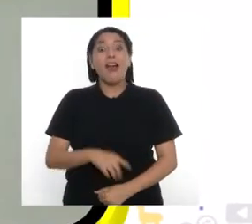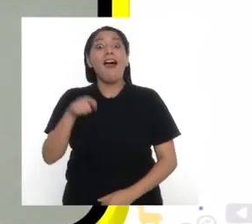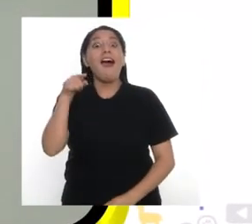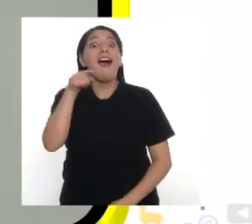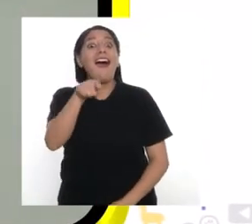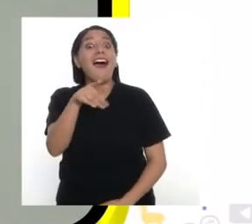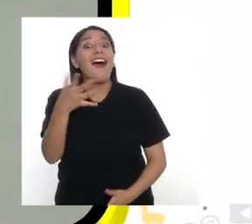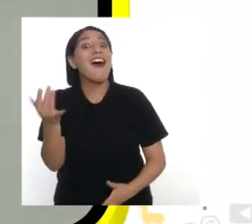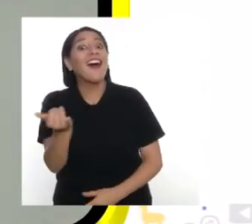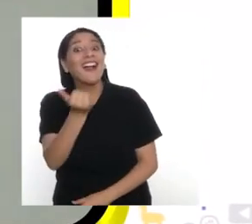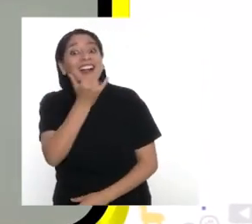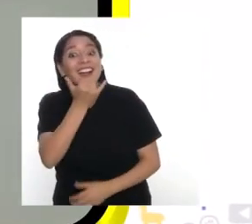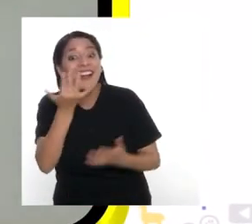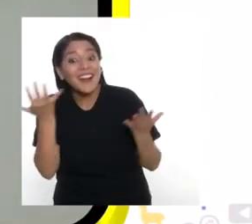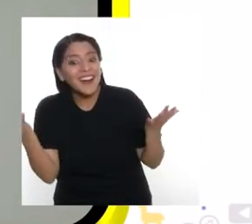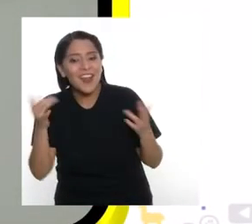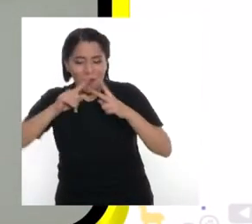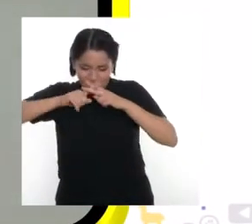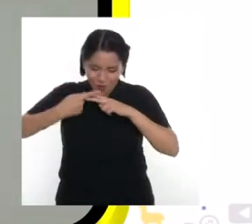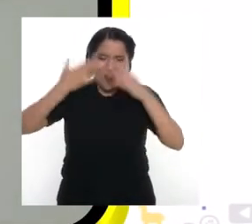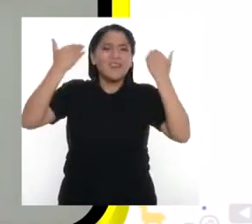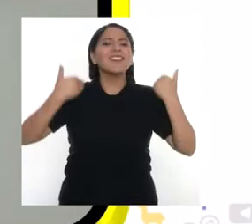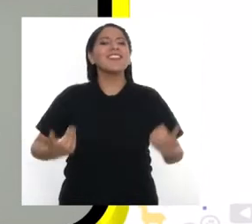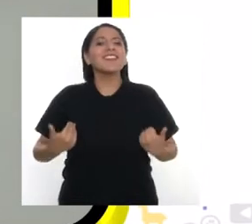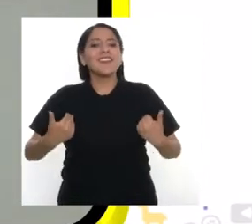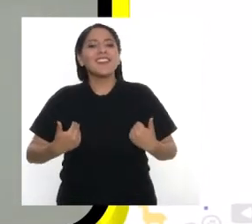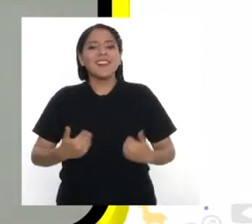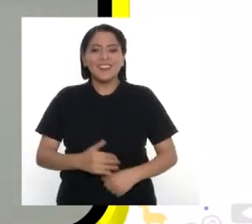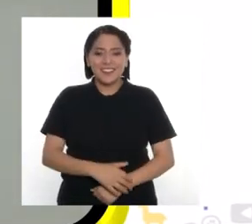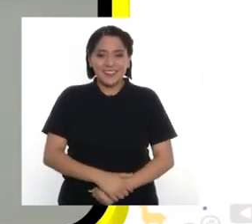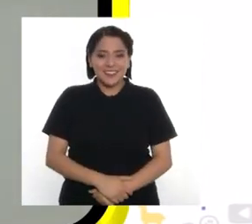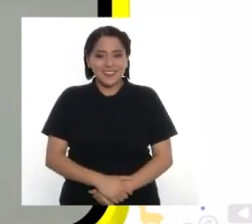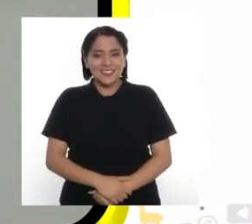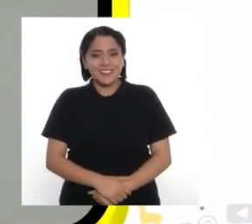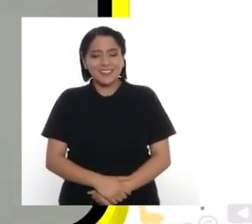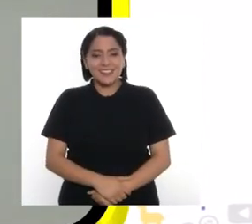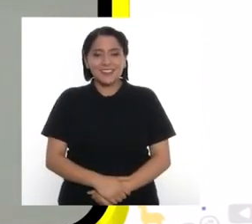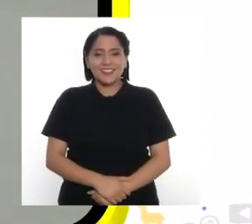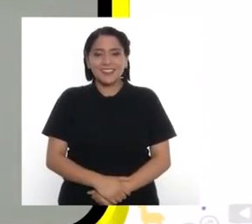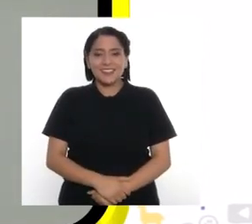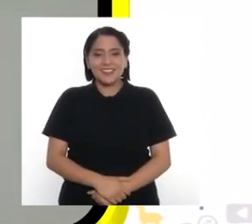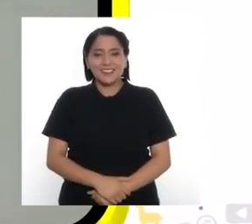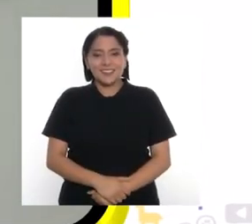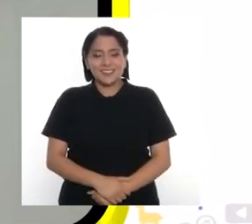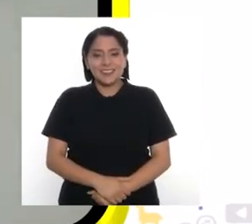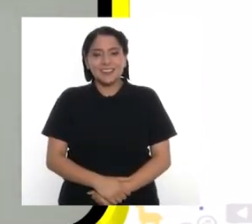Oh. Ah, te falló. Empiezo yo. Ahora sí voy.